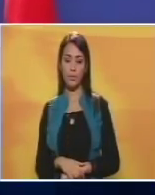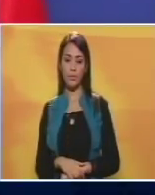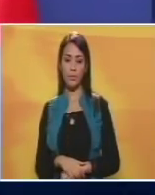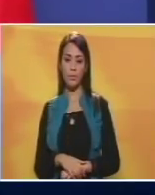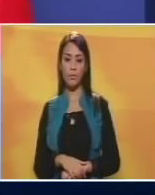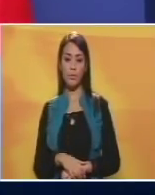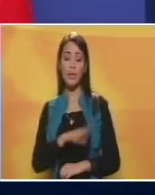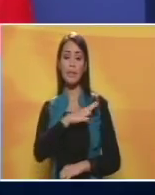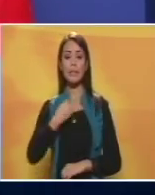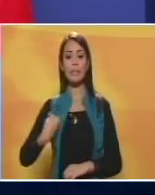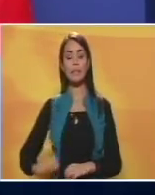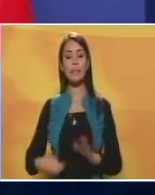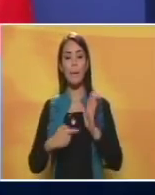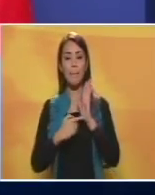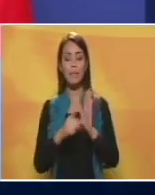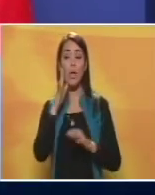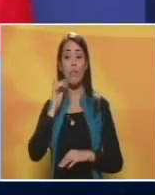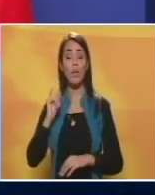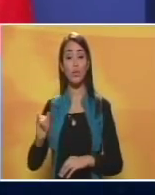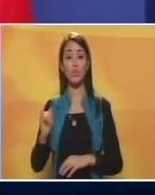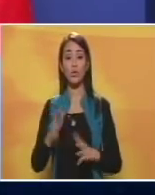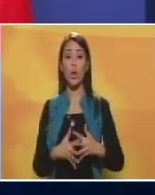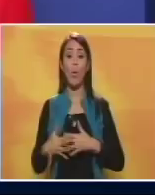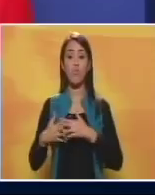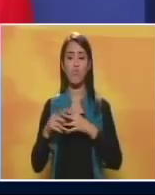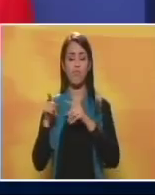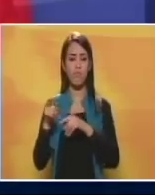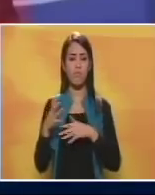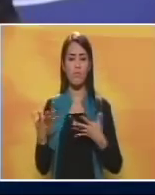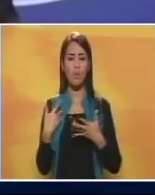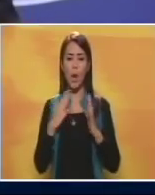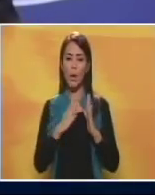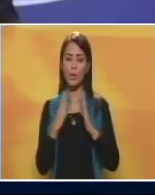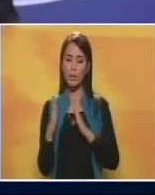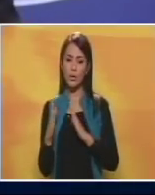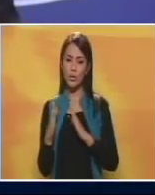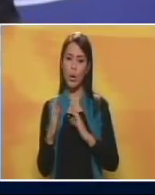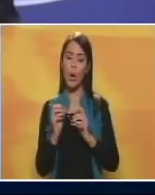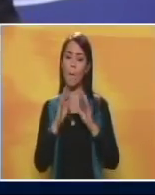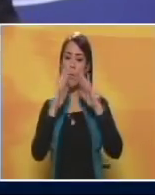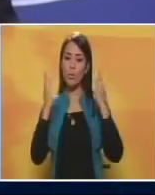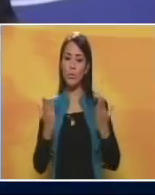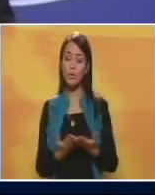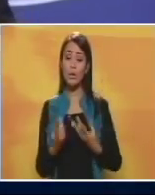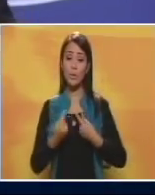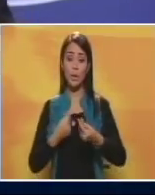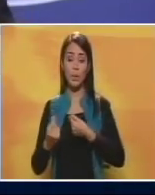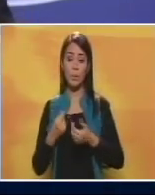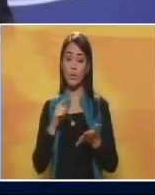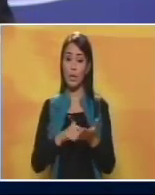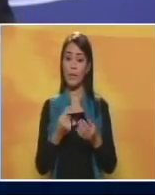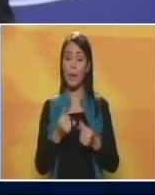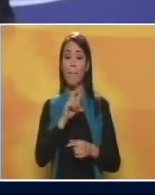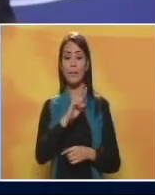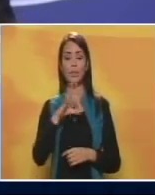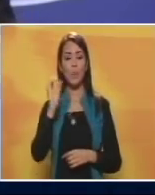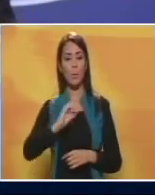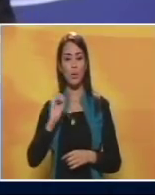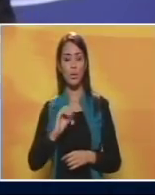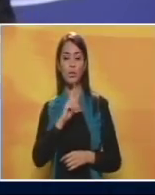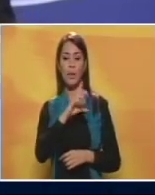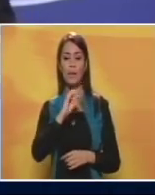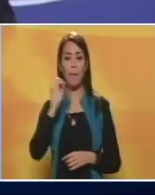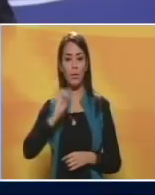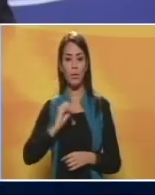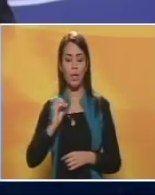China presentó formalmente una denuncia contra Estados Unidos ante la Organización Mundial del Comercio por los aranceles de 25% y de